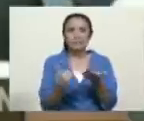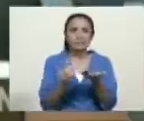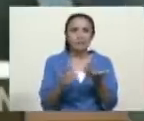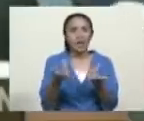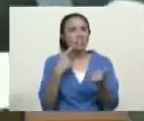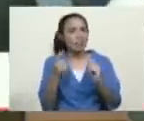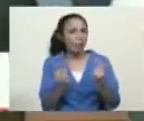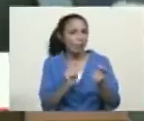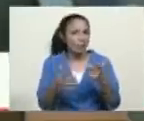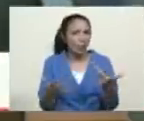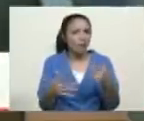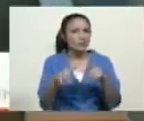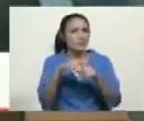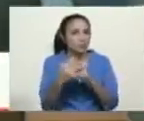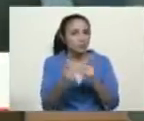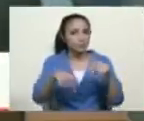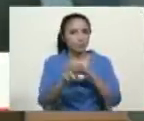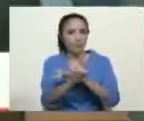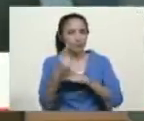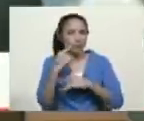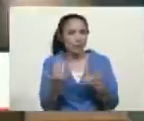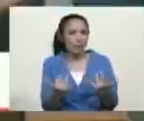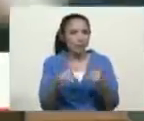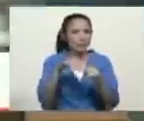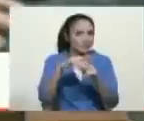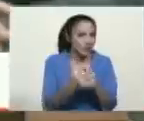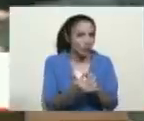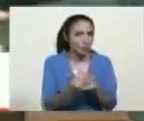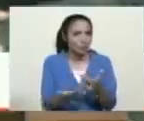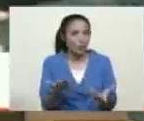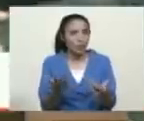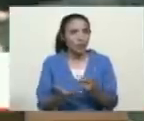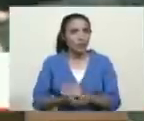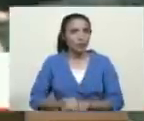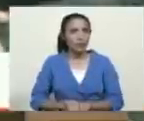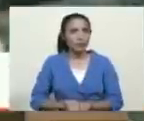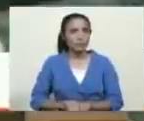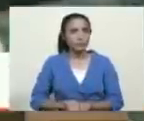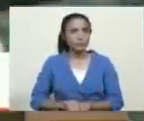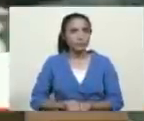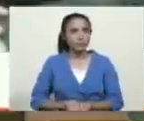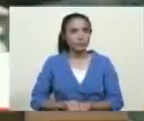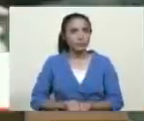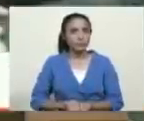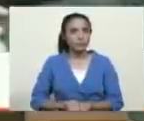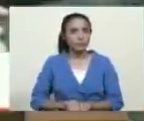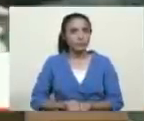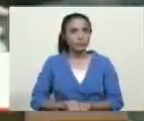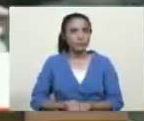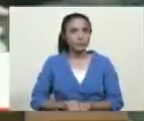la situación en Venezuela, sino la situación alrededor de Venezuela. Una vez más,